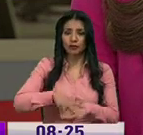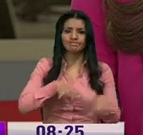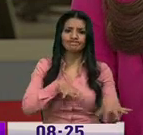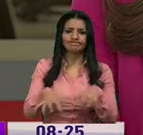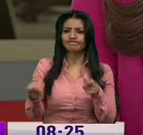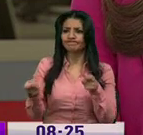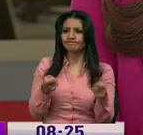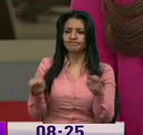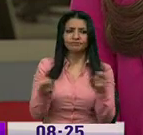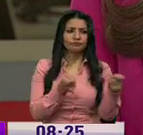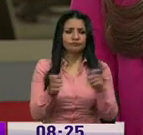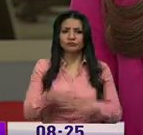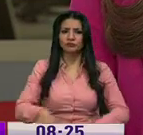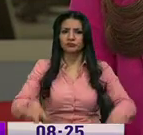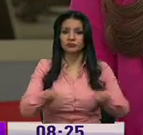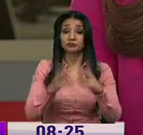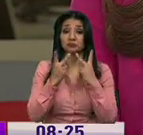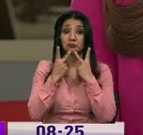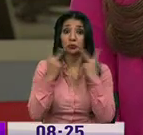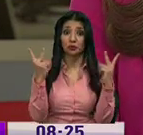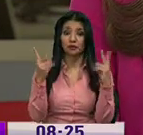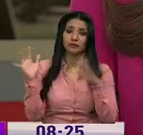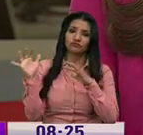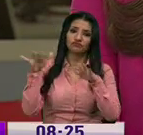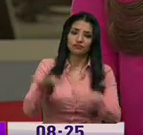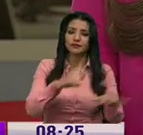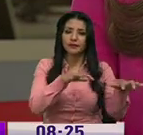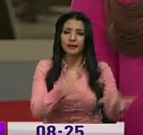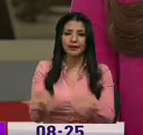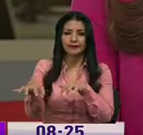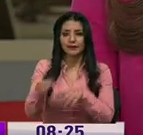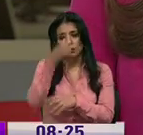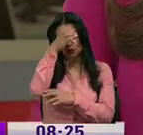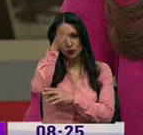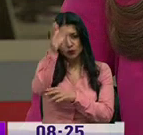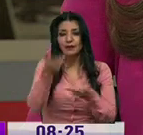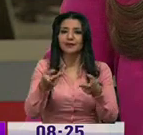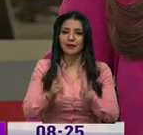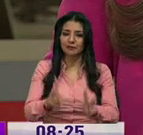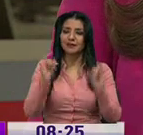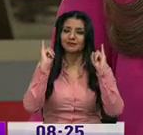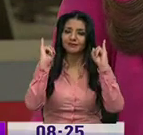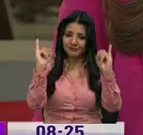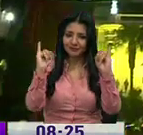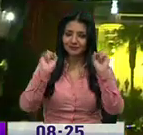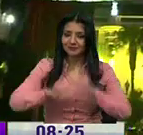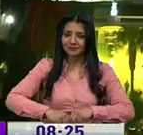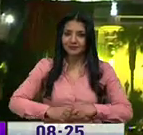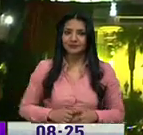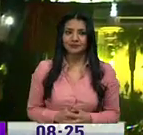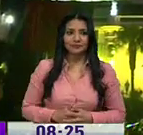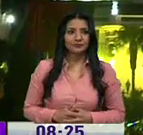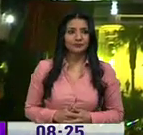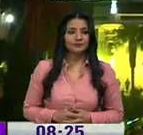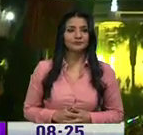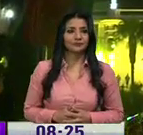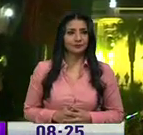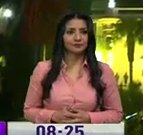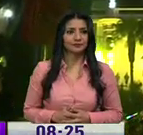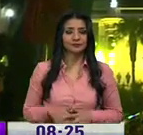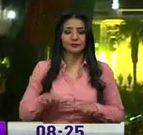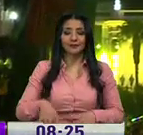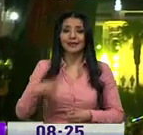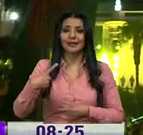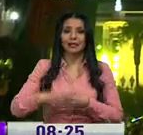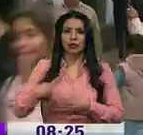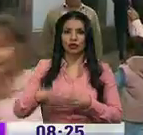operativos de control en los espacios públicos donde se realizaron actividades culturales y también recreativas. En Quito, el